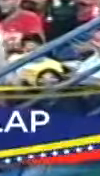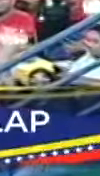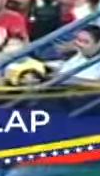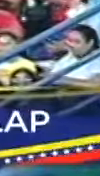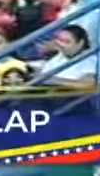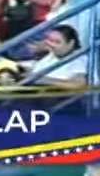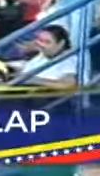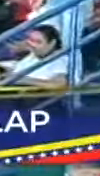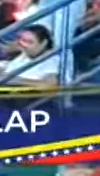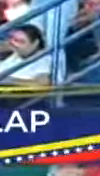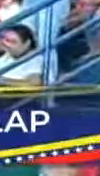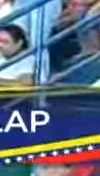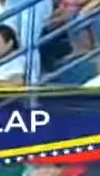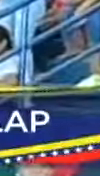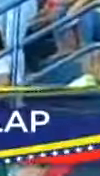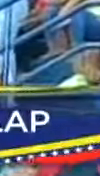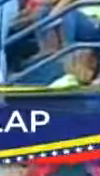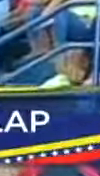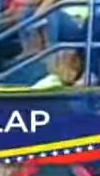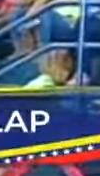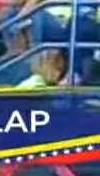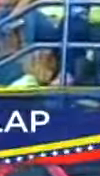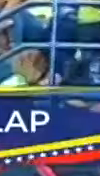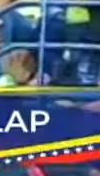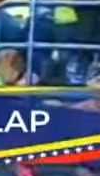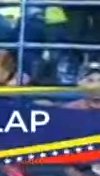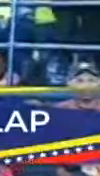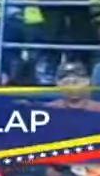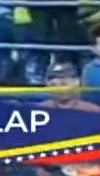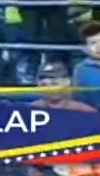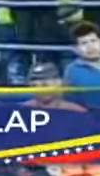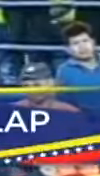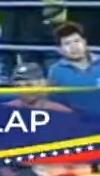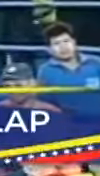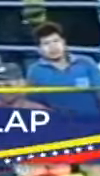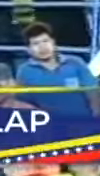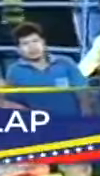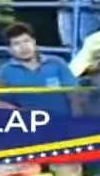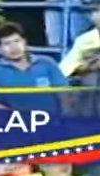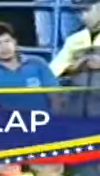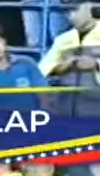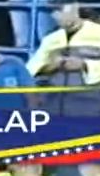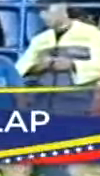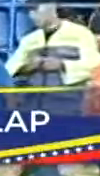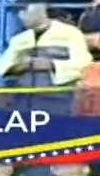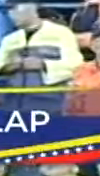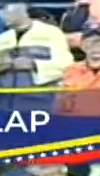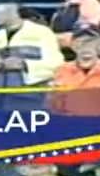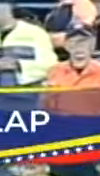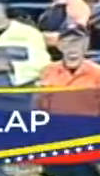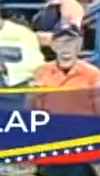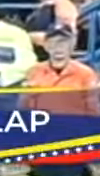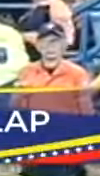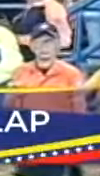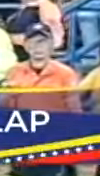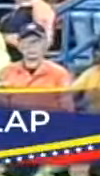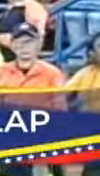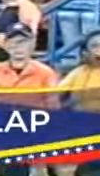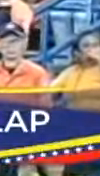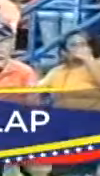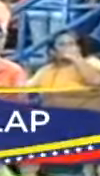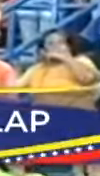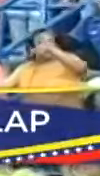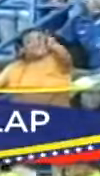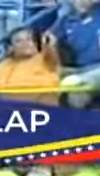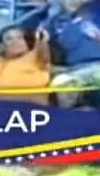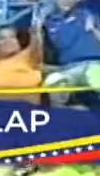cuales el 73% del liderazgo ejercido por las mujeres, las mismas mujeres que están a esta hora recibiendo